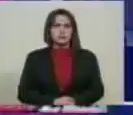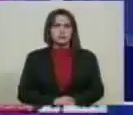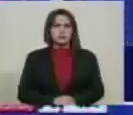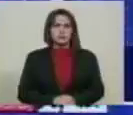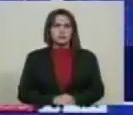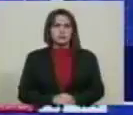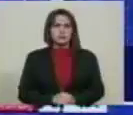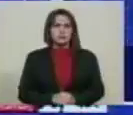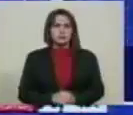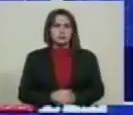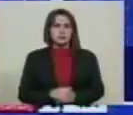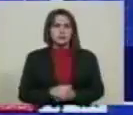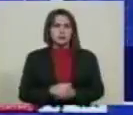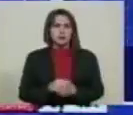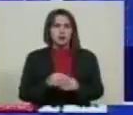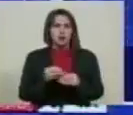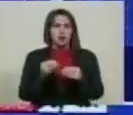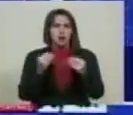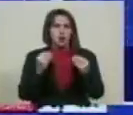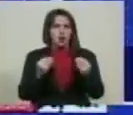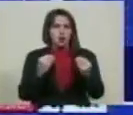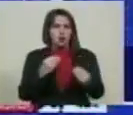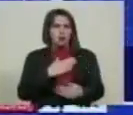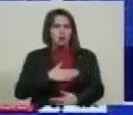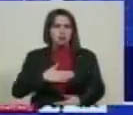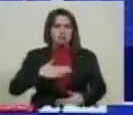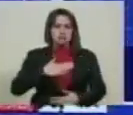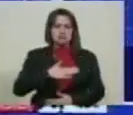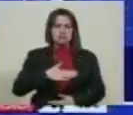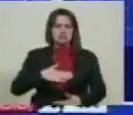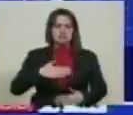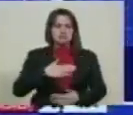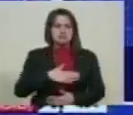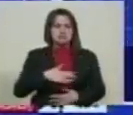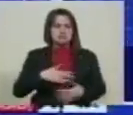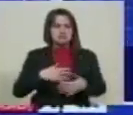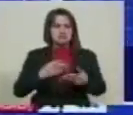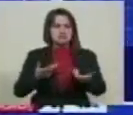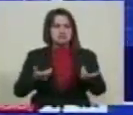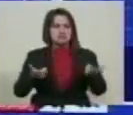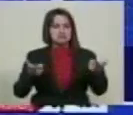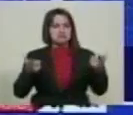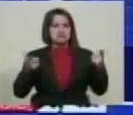de la comodidad, de los lujos.